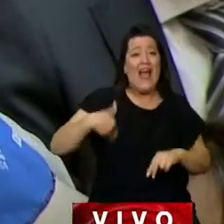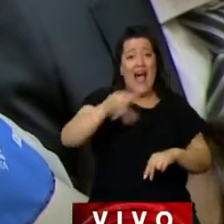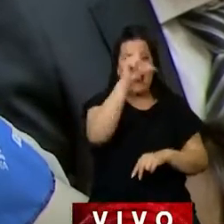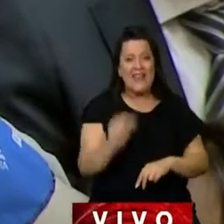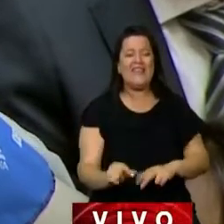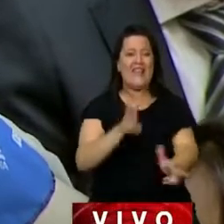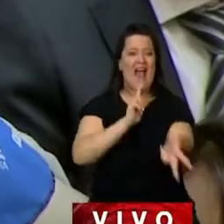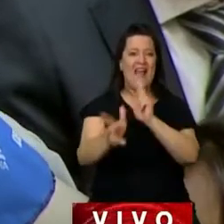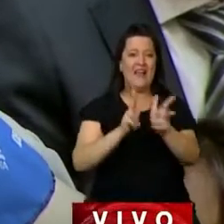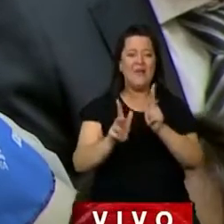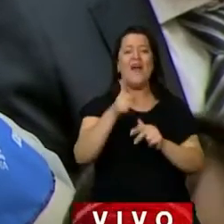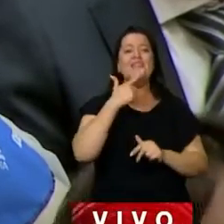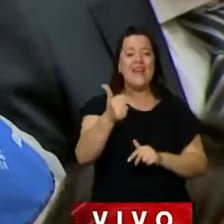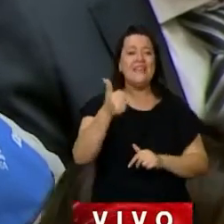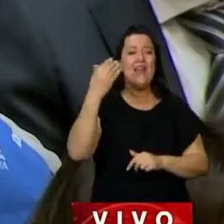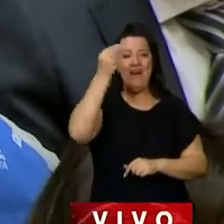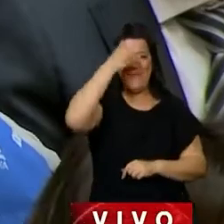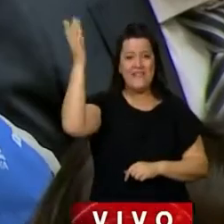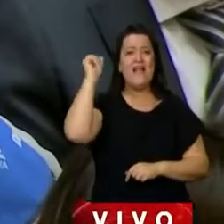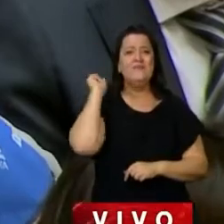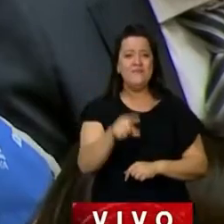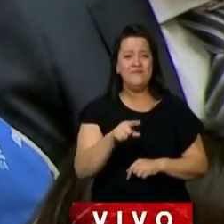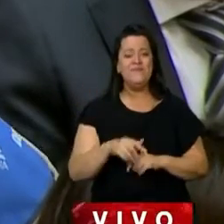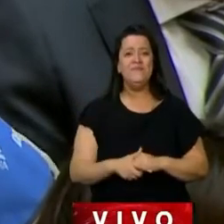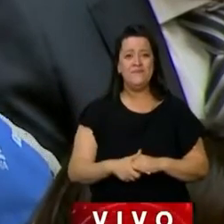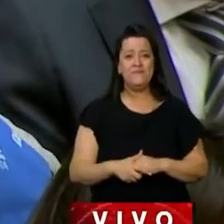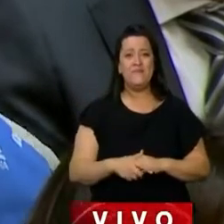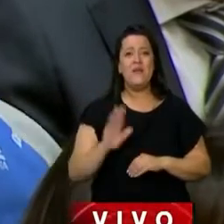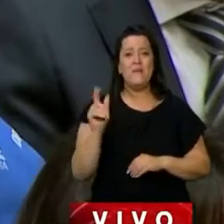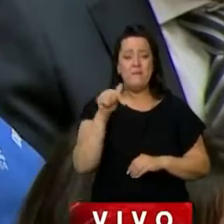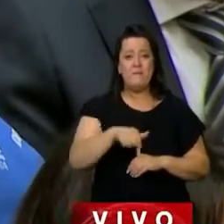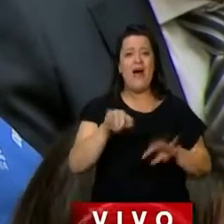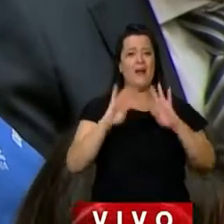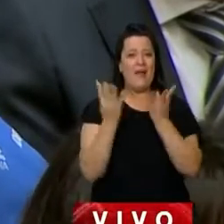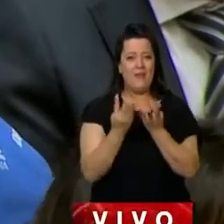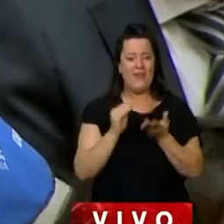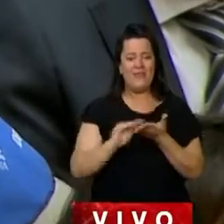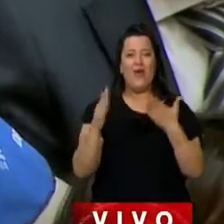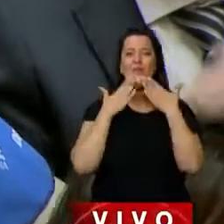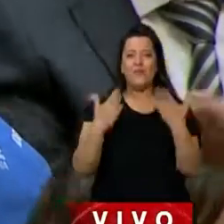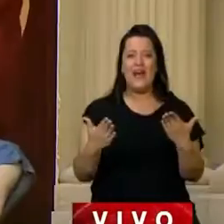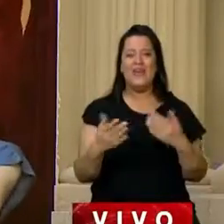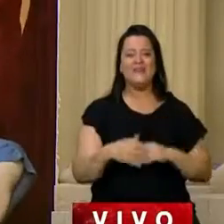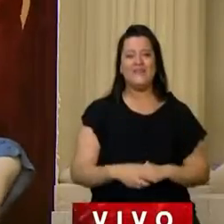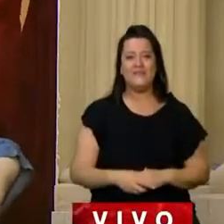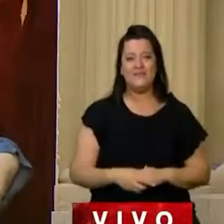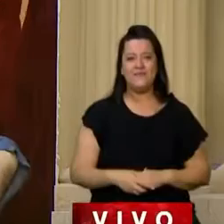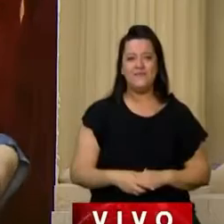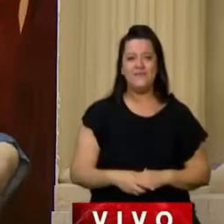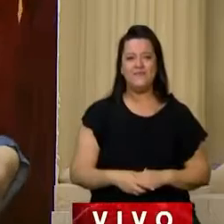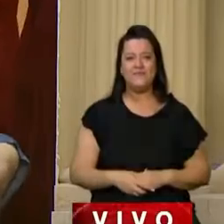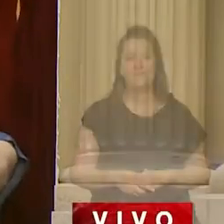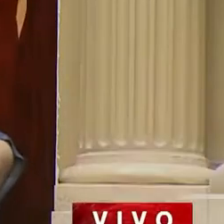lengua de señas oficial proclamada por este Parlamento. Muchas gracias señora Presidenta.